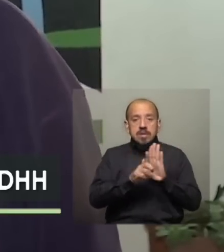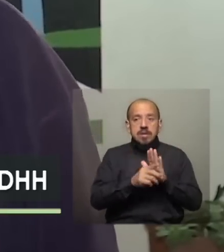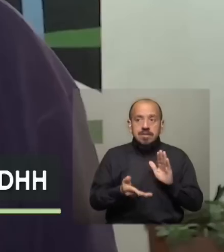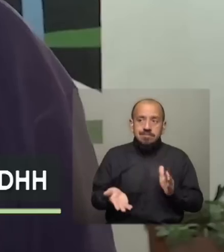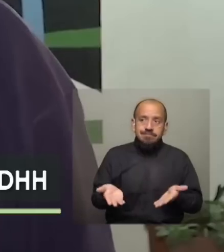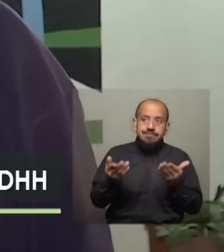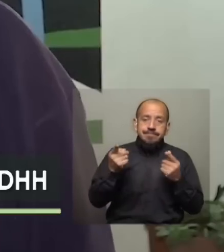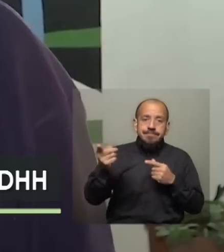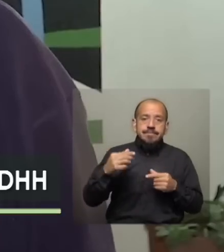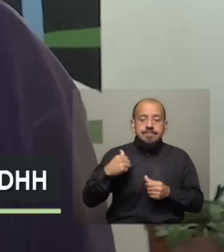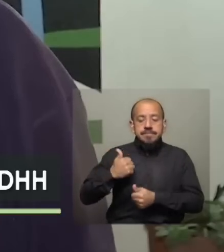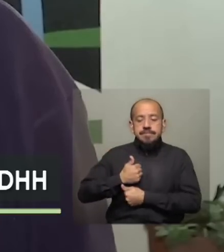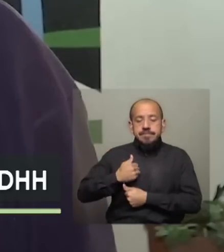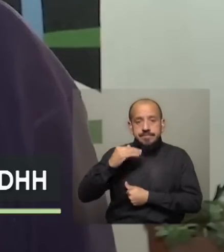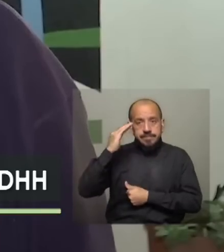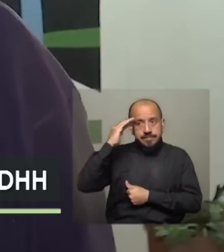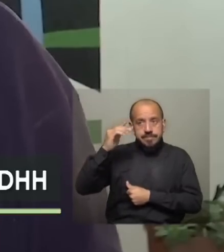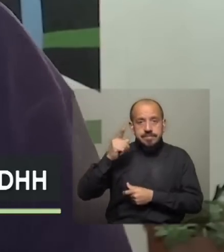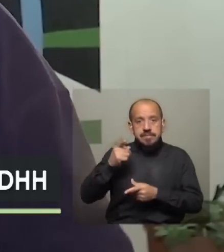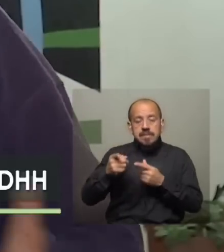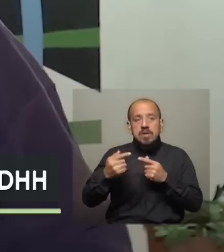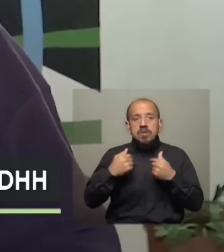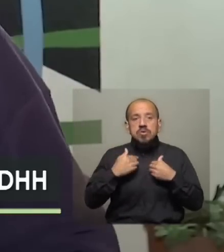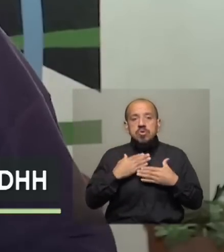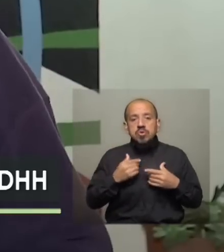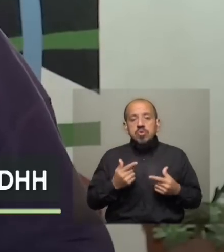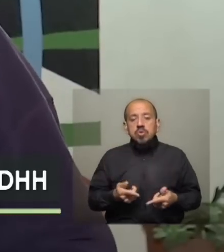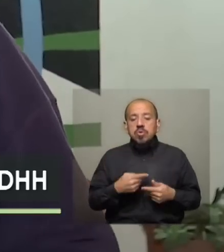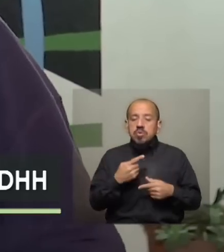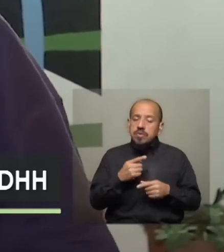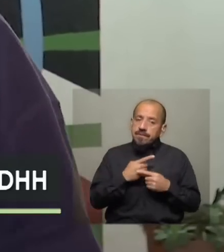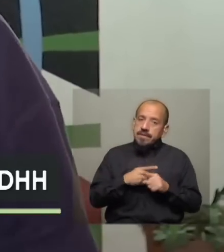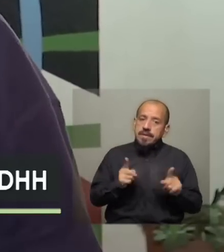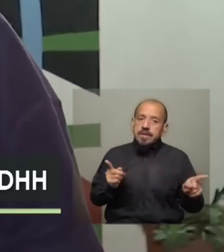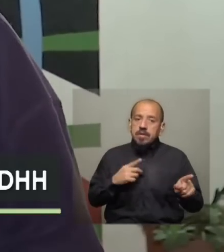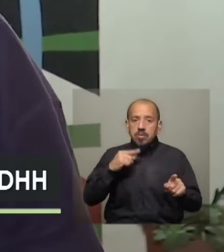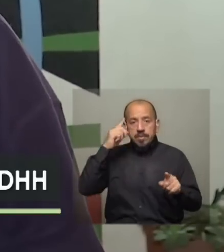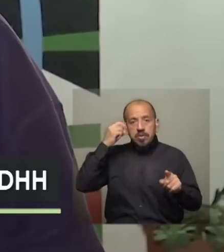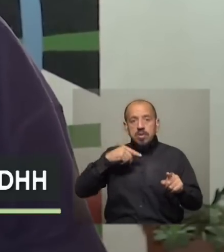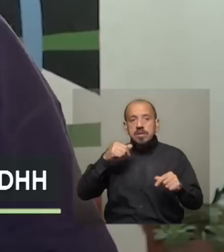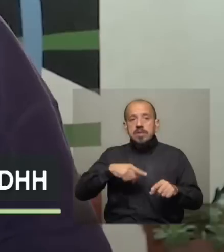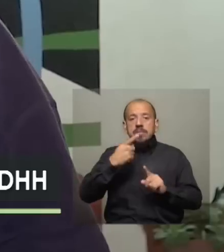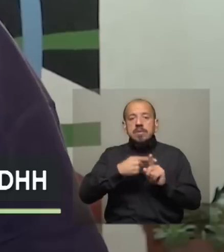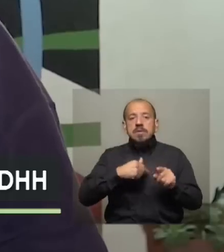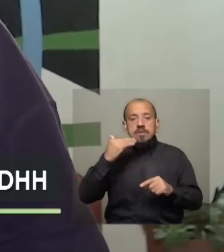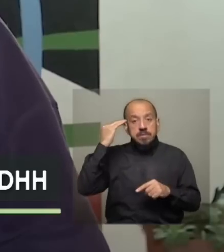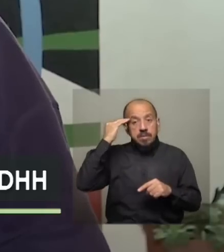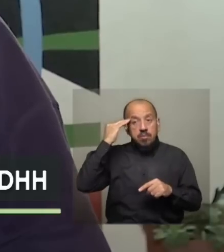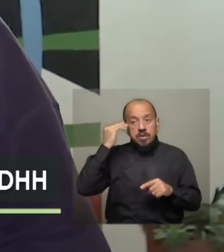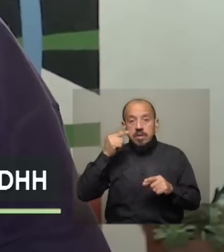que presionan al gobierno para que sean acatadas nosotros estamos en la otra Vereda en este mes de la memoria de